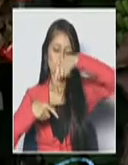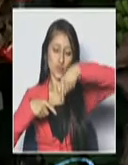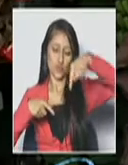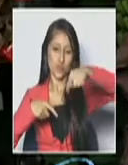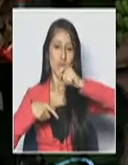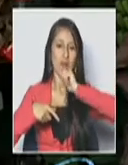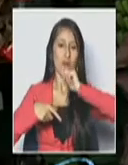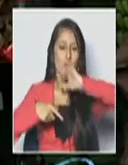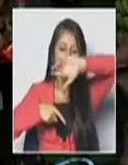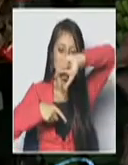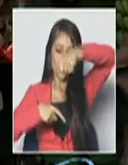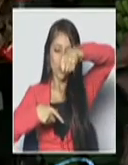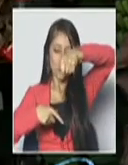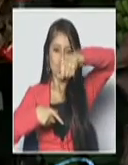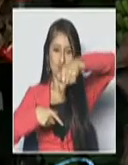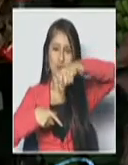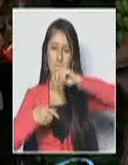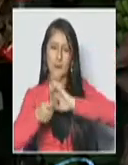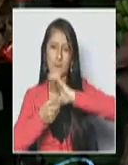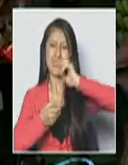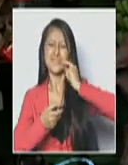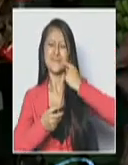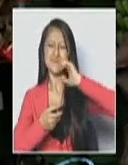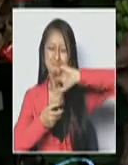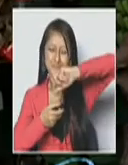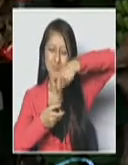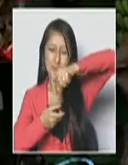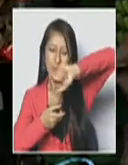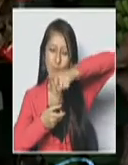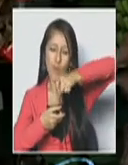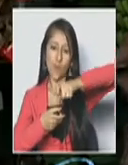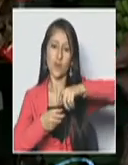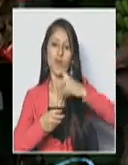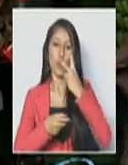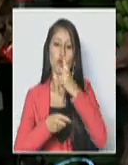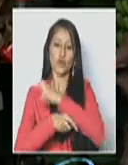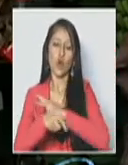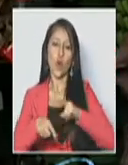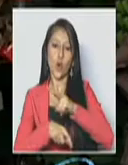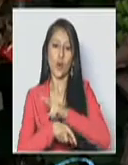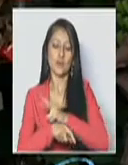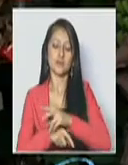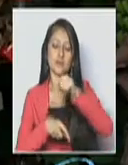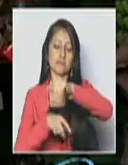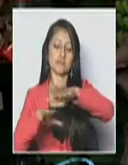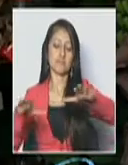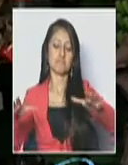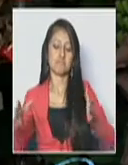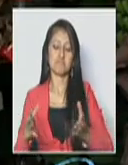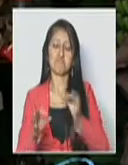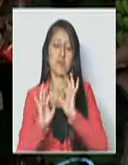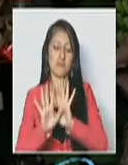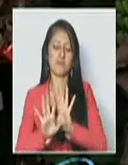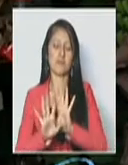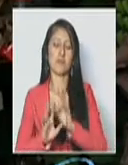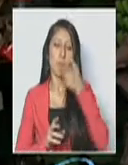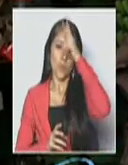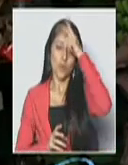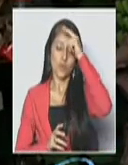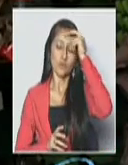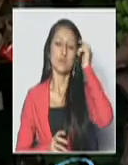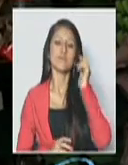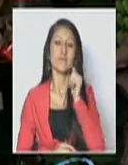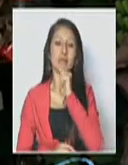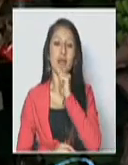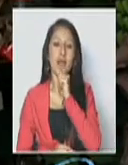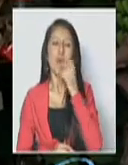de la llave le pican limón y ajo lo dejan dos horas ahí sin hervir sin calentar nada tal cual